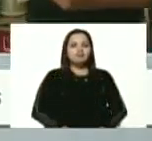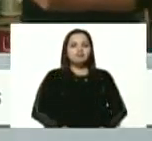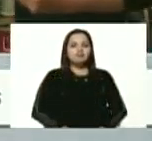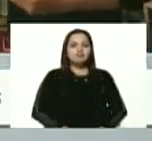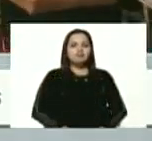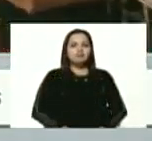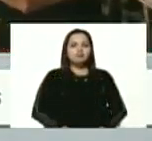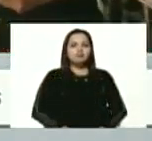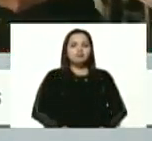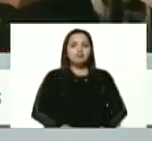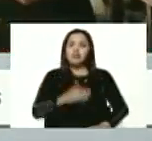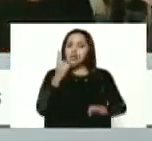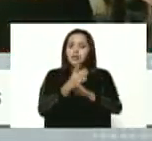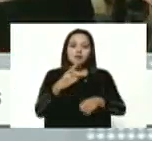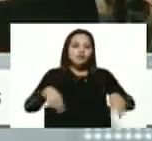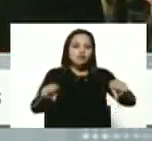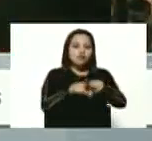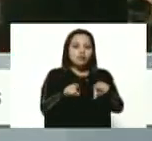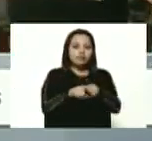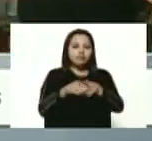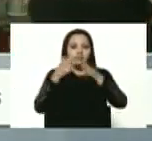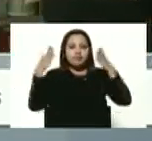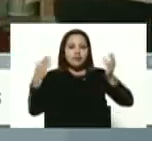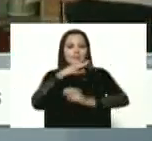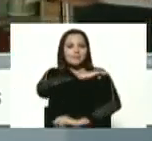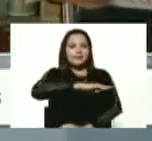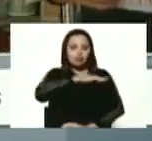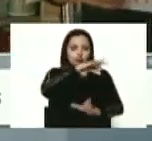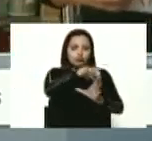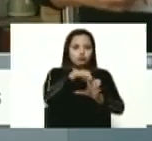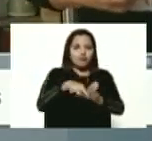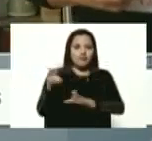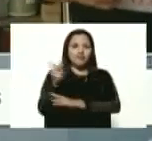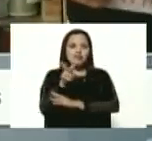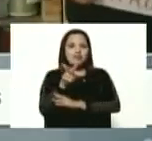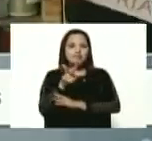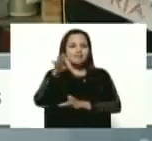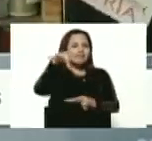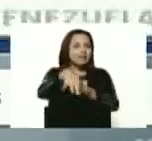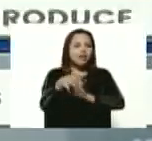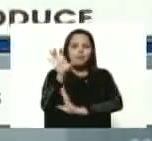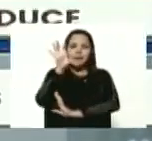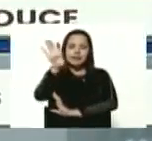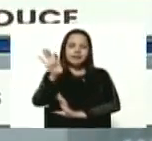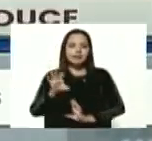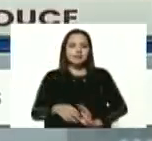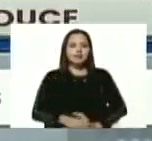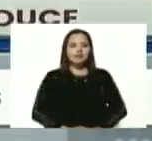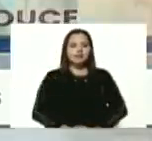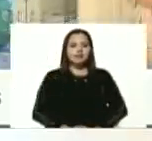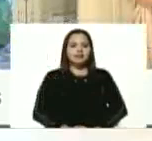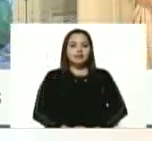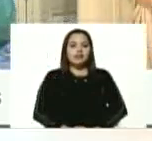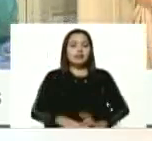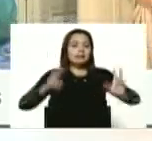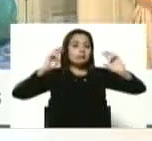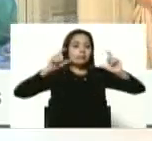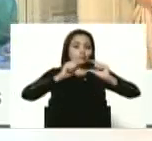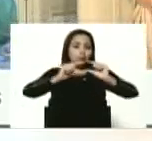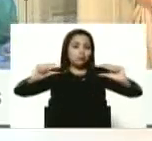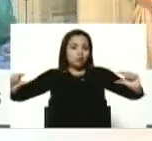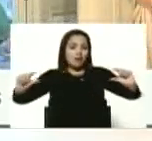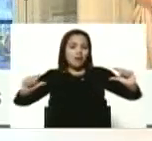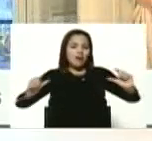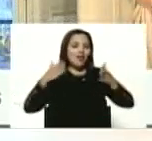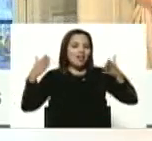Así tenemos que ir con la gran misión AgroVenezuela, cultivando patria. Esa es la consigna. Con la gran